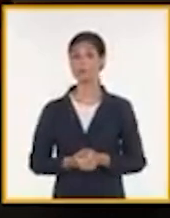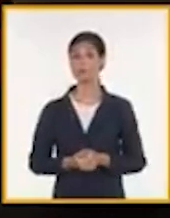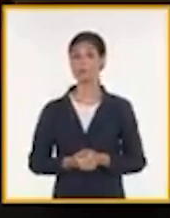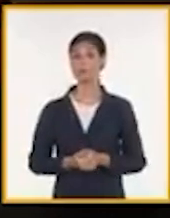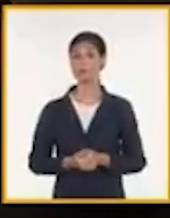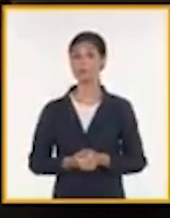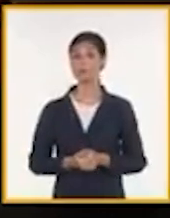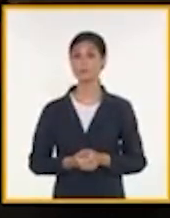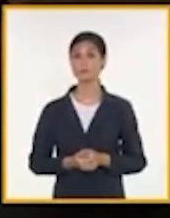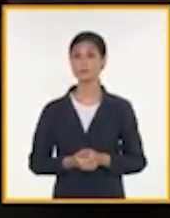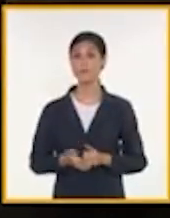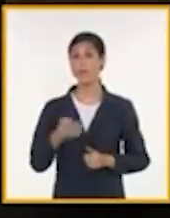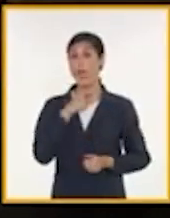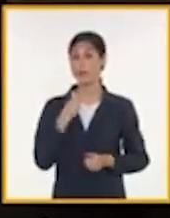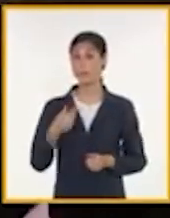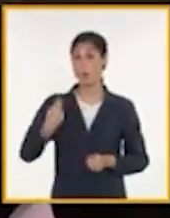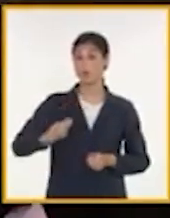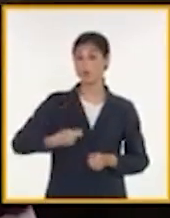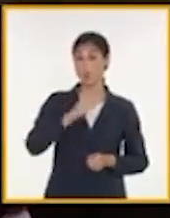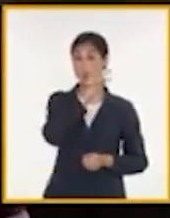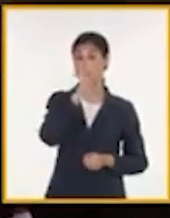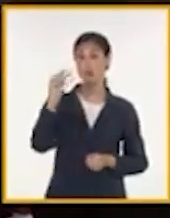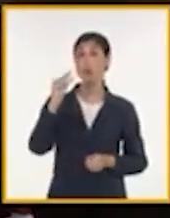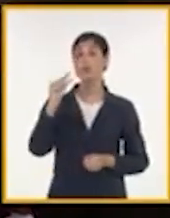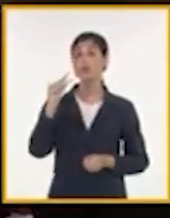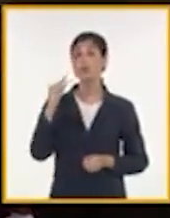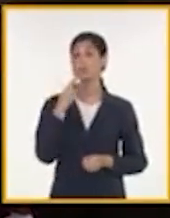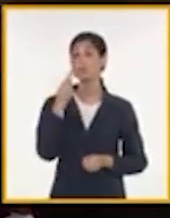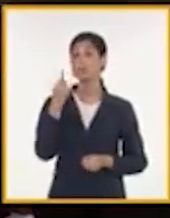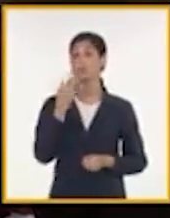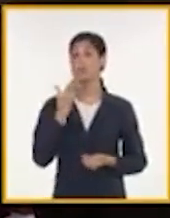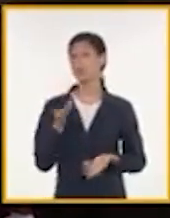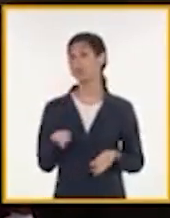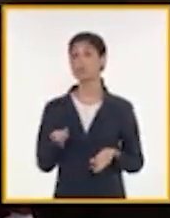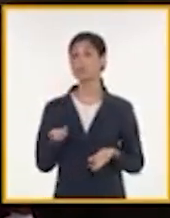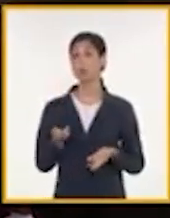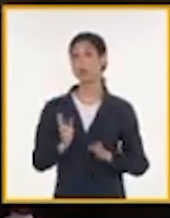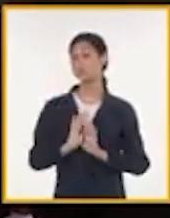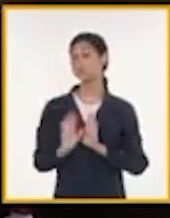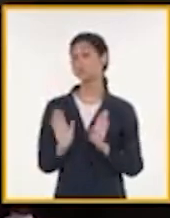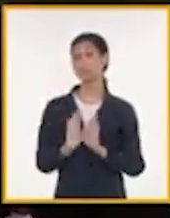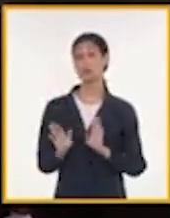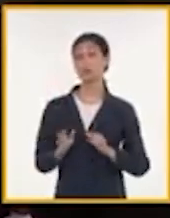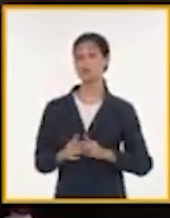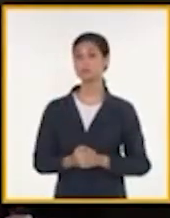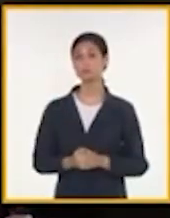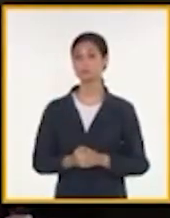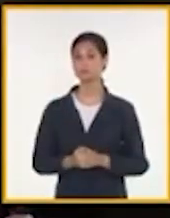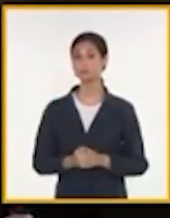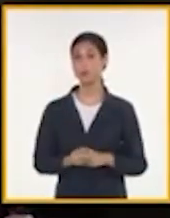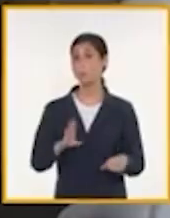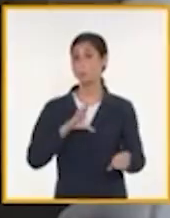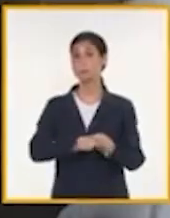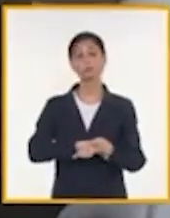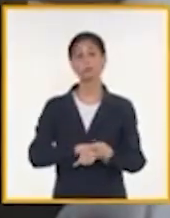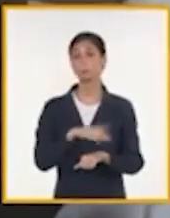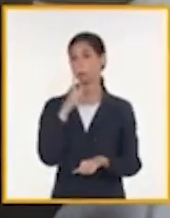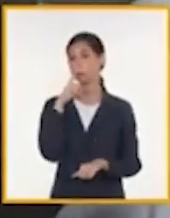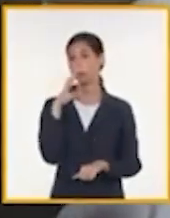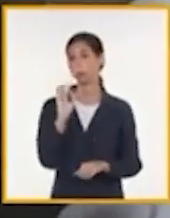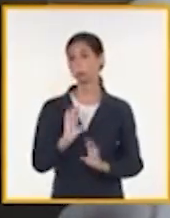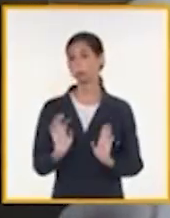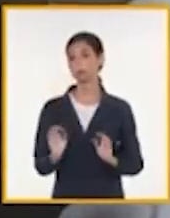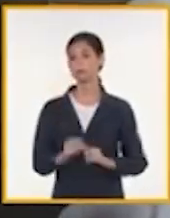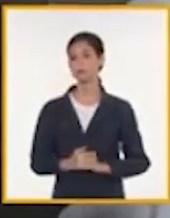simplemente la decisión de ese juez fue absolver Alo de esa de ese acto este periodo